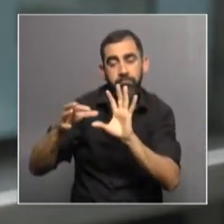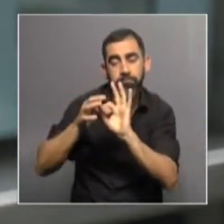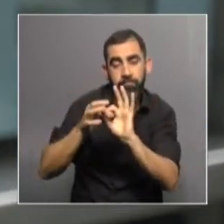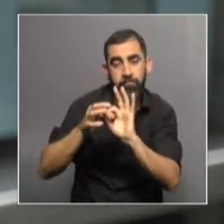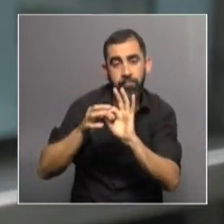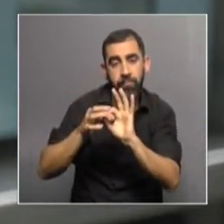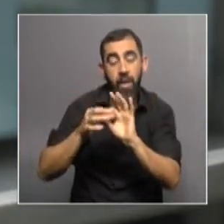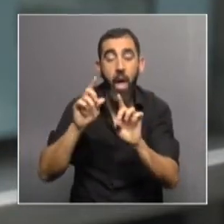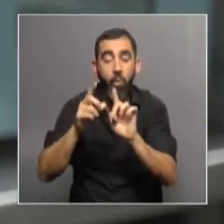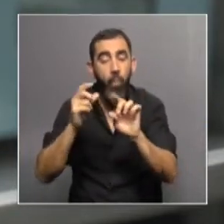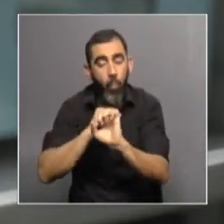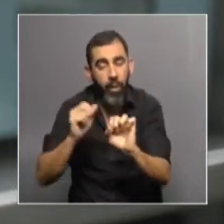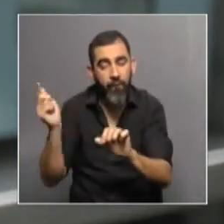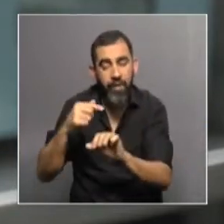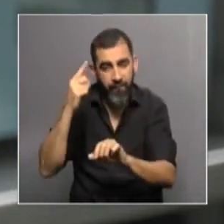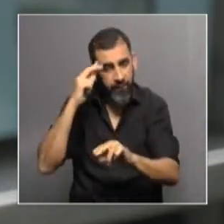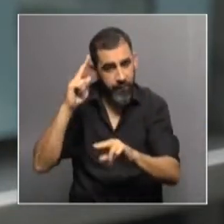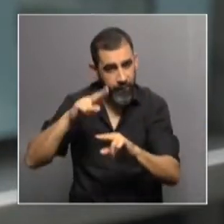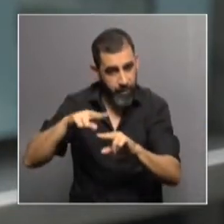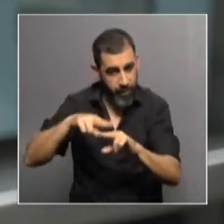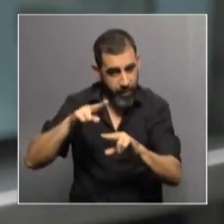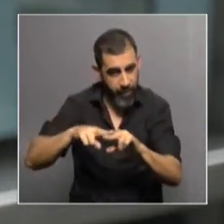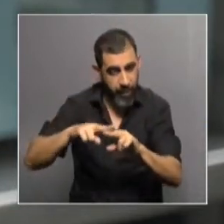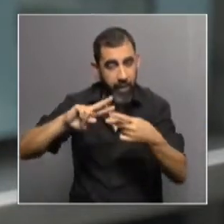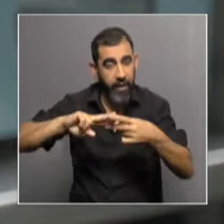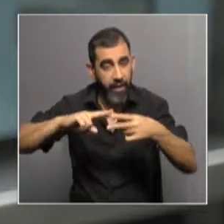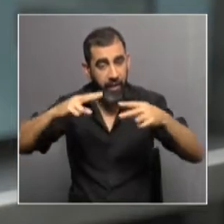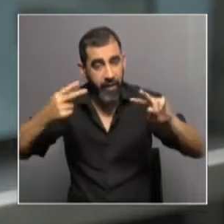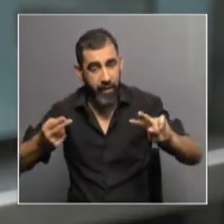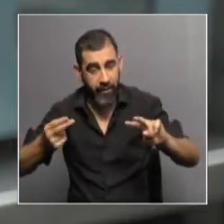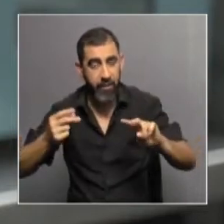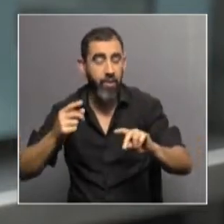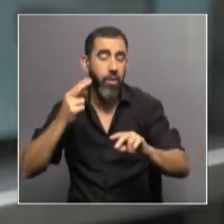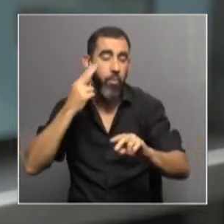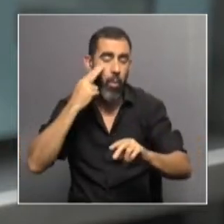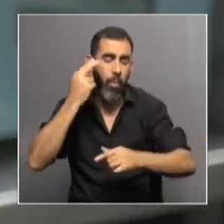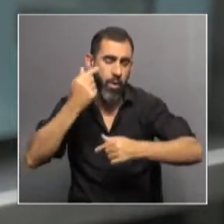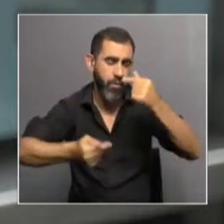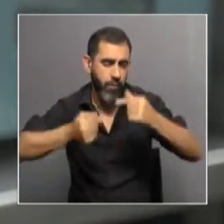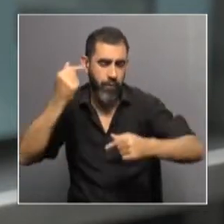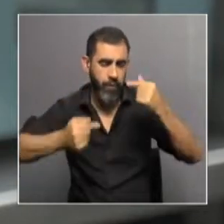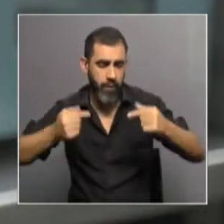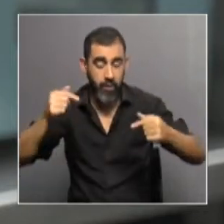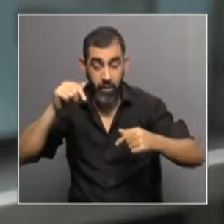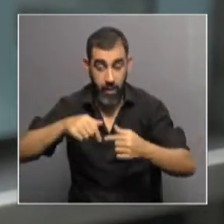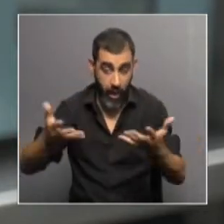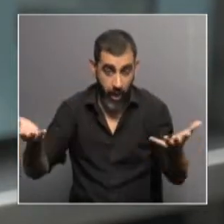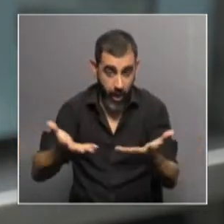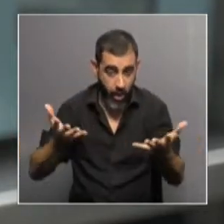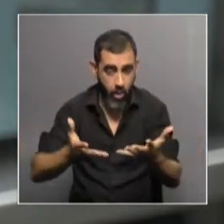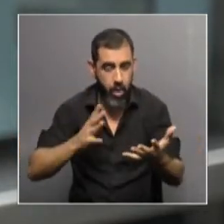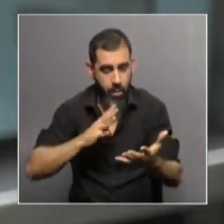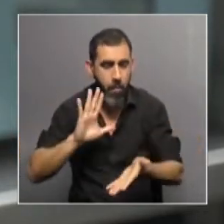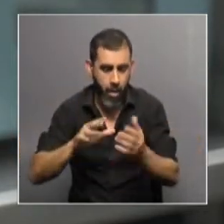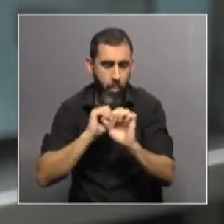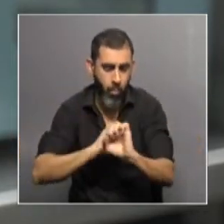predisposiciones a enfermedades, estudios de genética del óseo, sea ancestría o algunas otras características que hoy en día están bastante